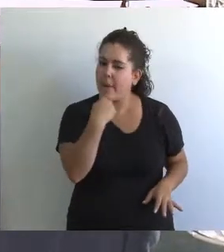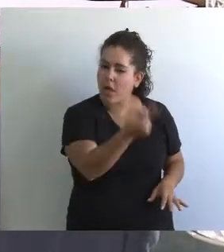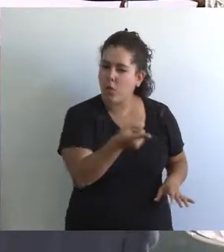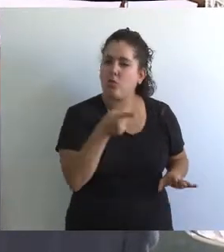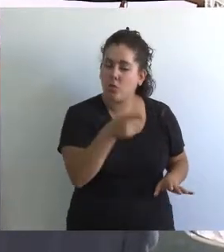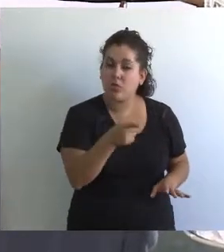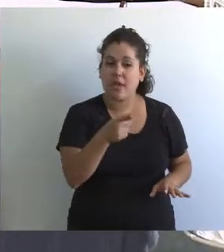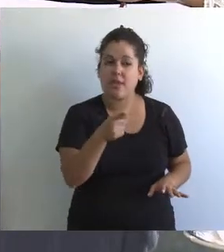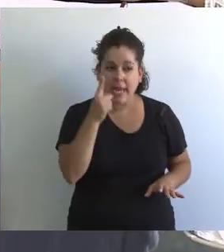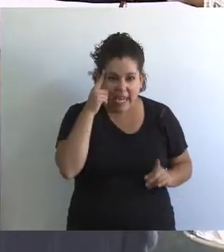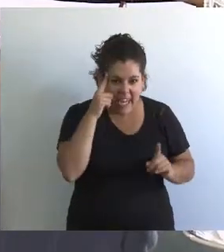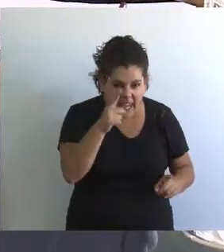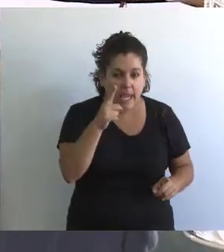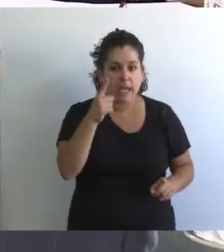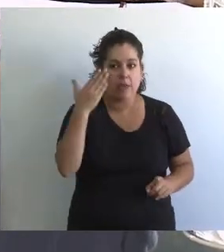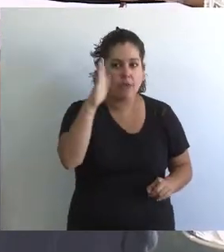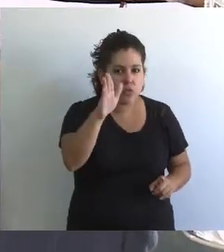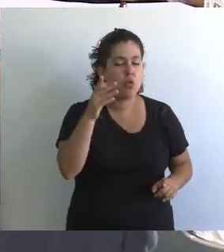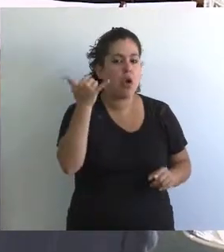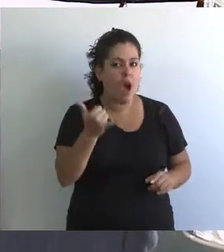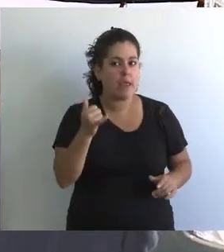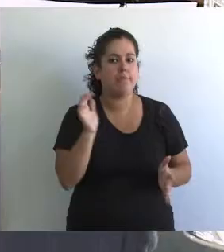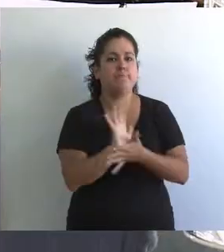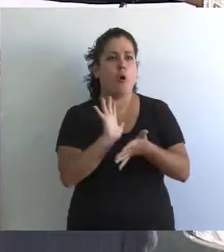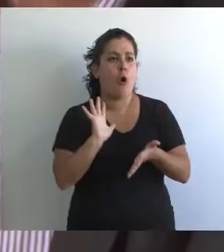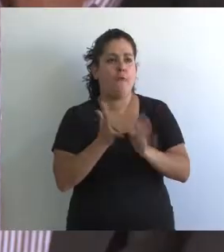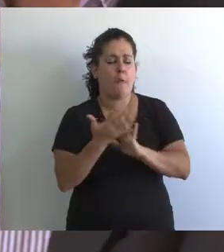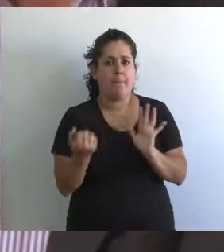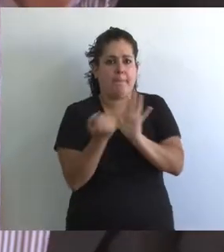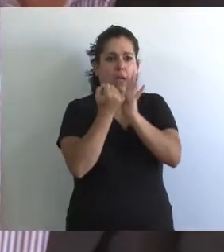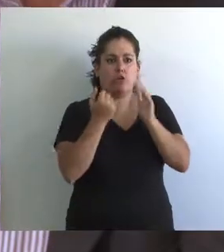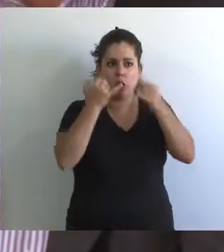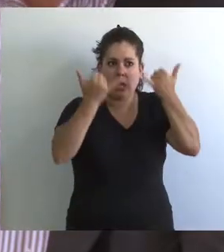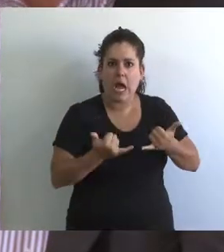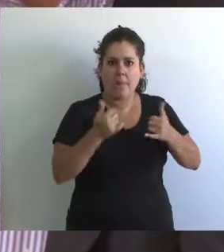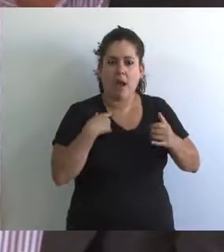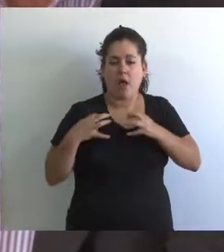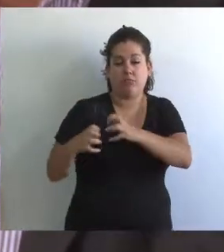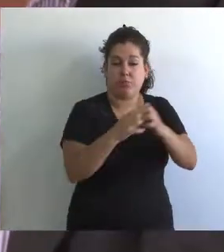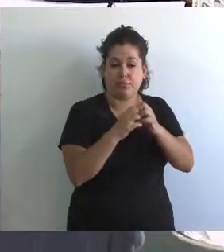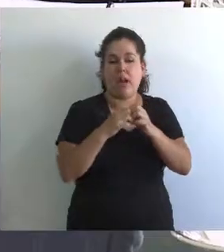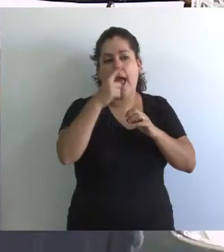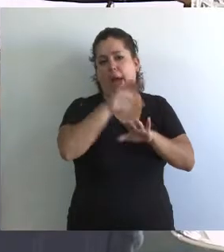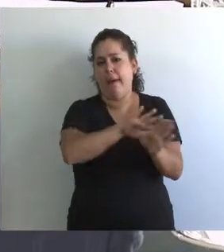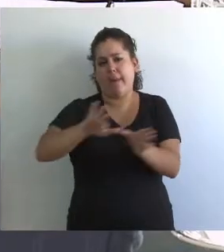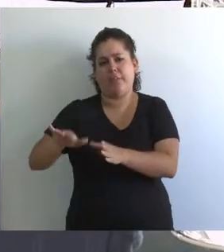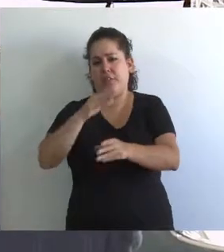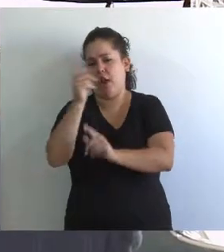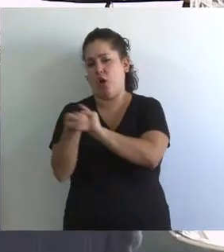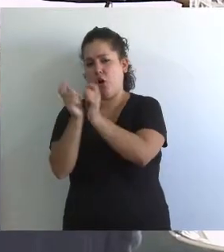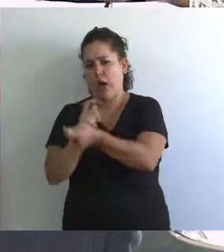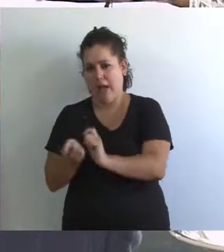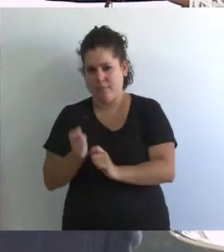pregunto, ¿qué esperanza usted tiene de que progrese en el Congreso, dado el impacto económico y social que va a tener, además los cambios